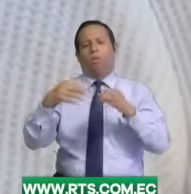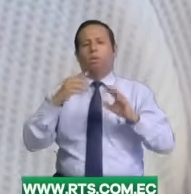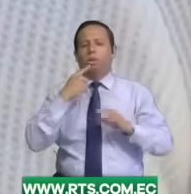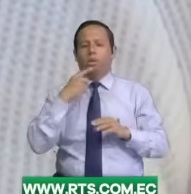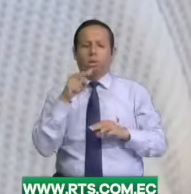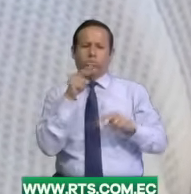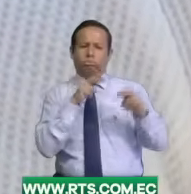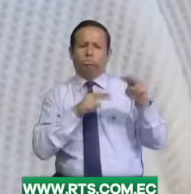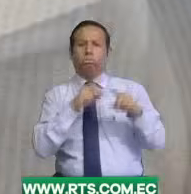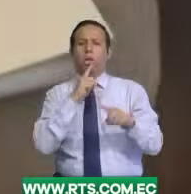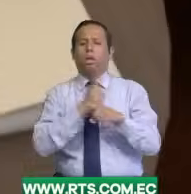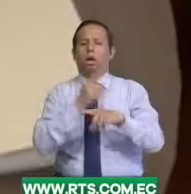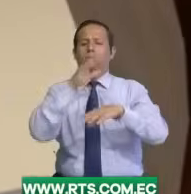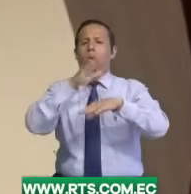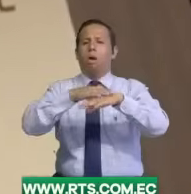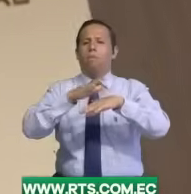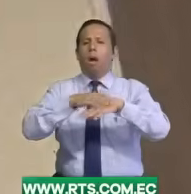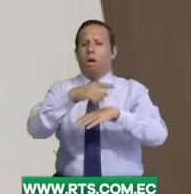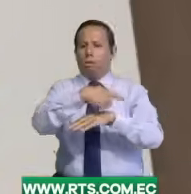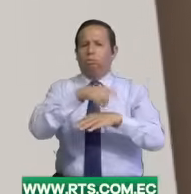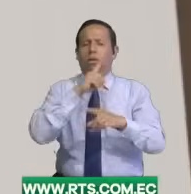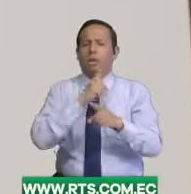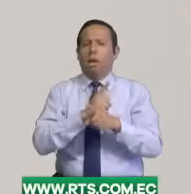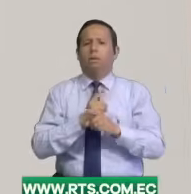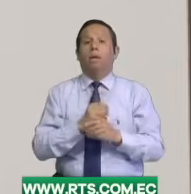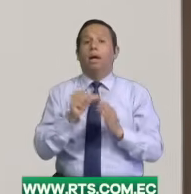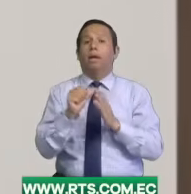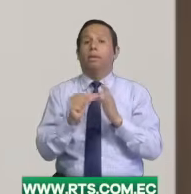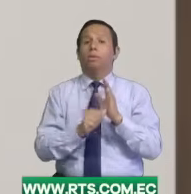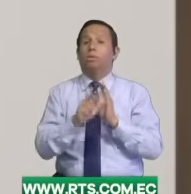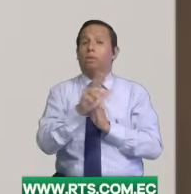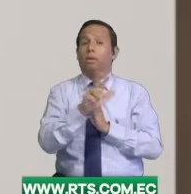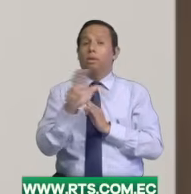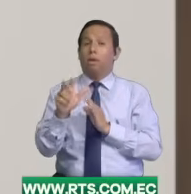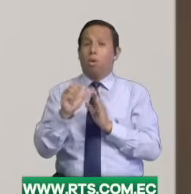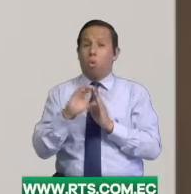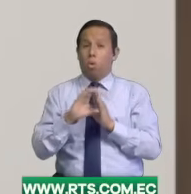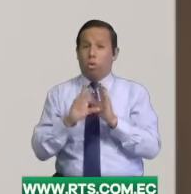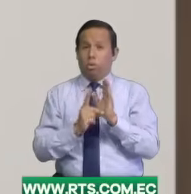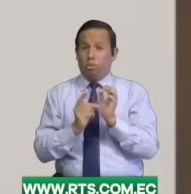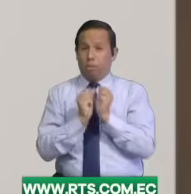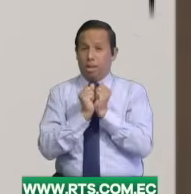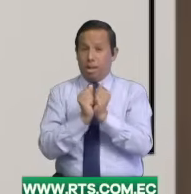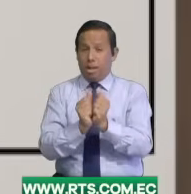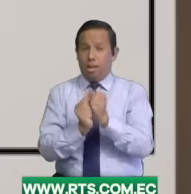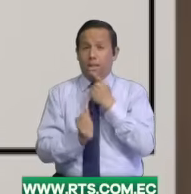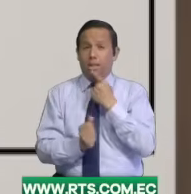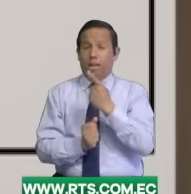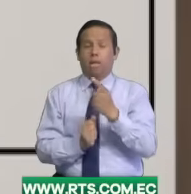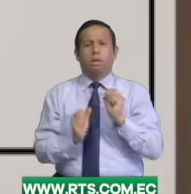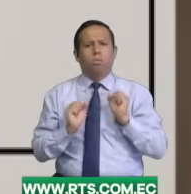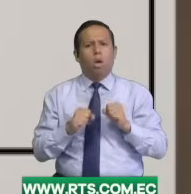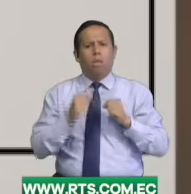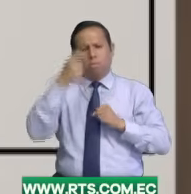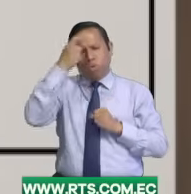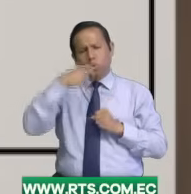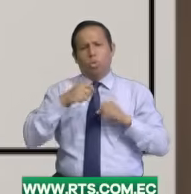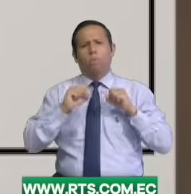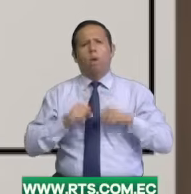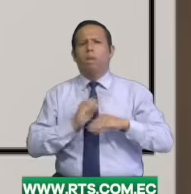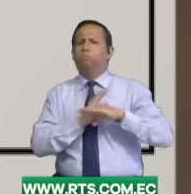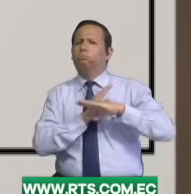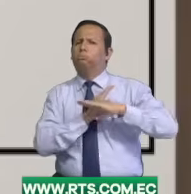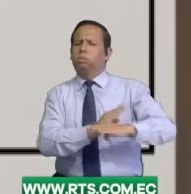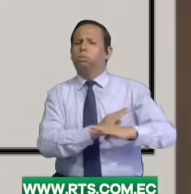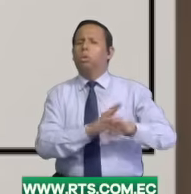en legítima defensa. El artículo 33 del Código Orgánico Integral Penal establece que existe legítima defensa cuando la persona